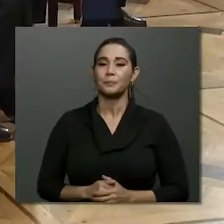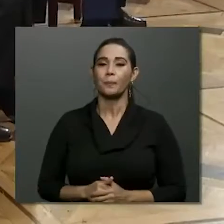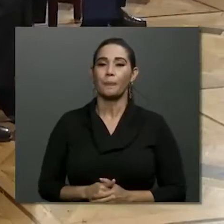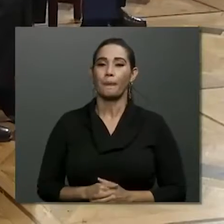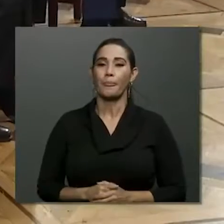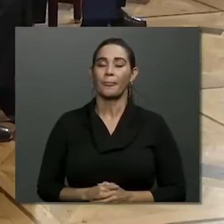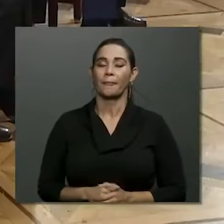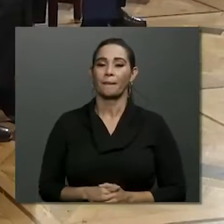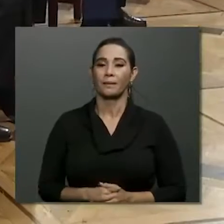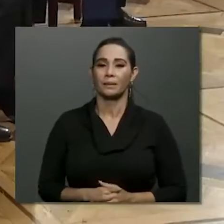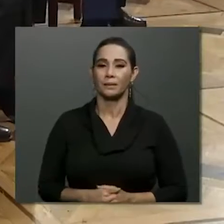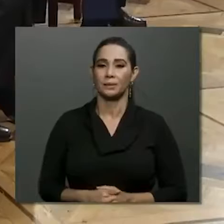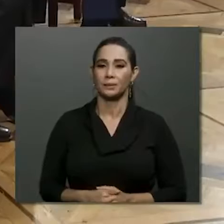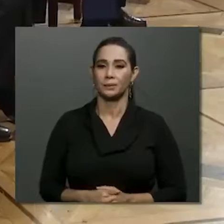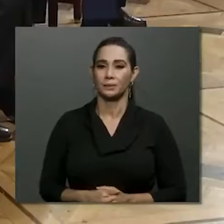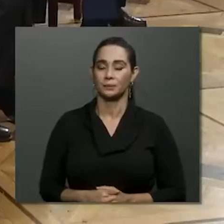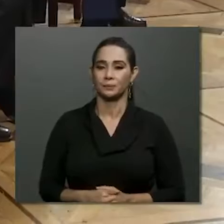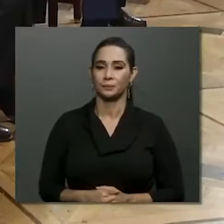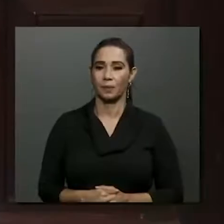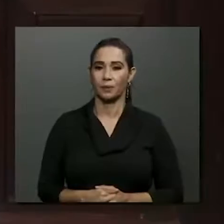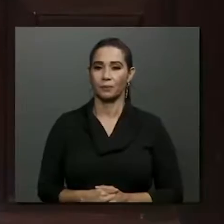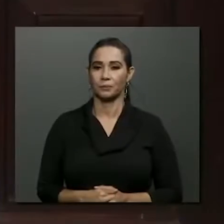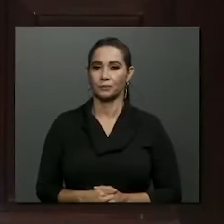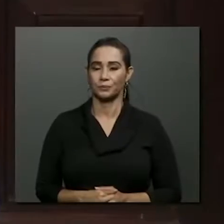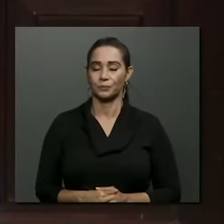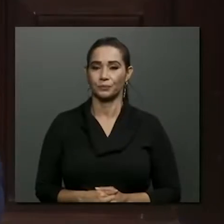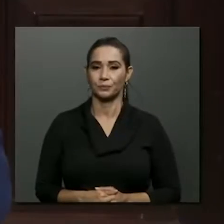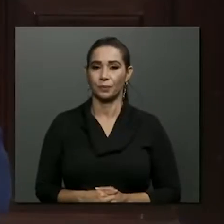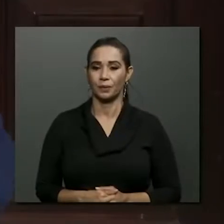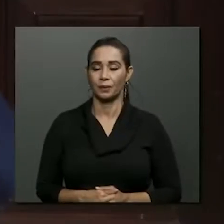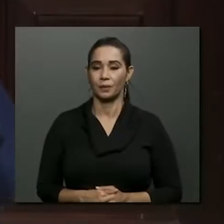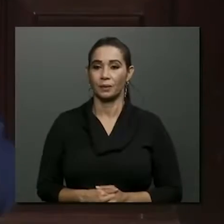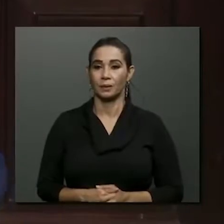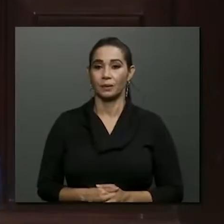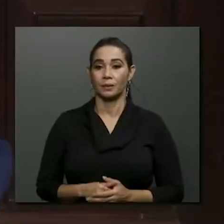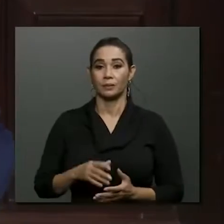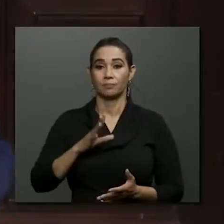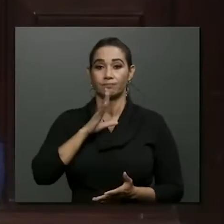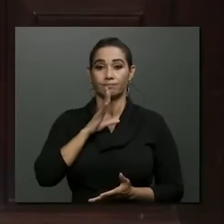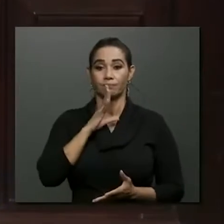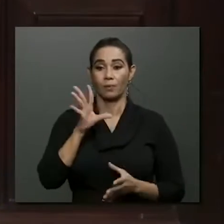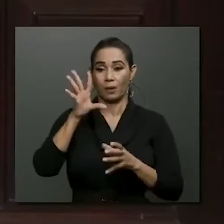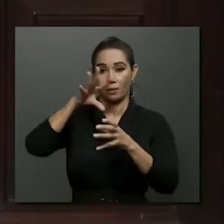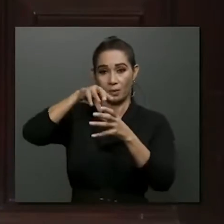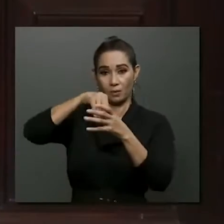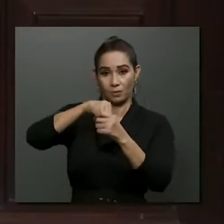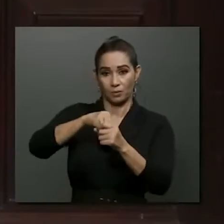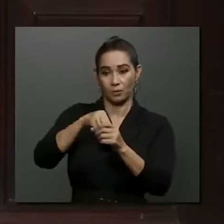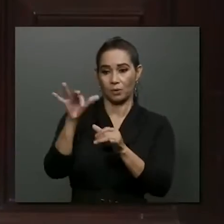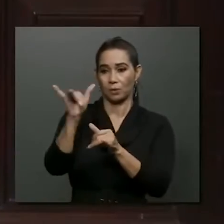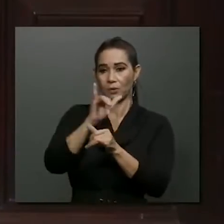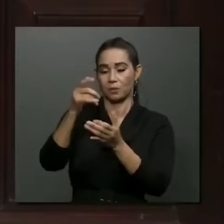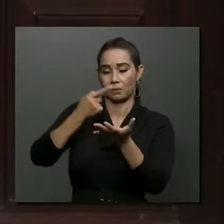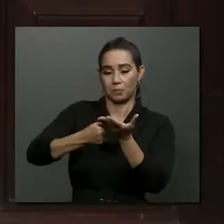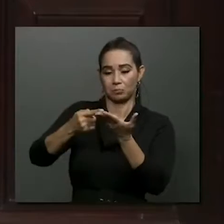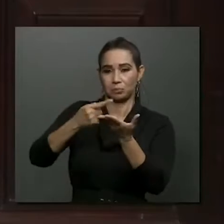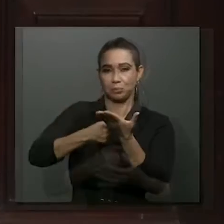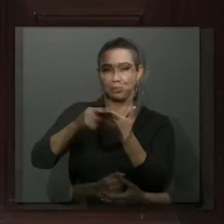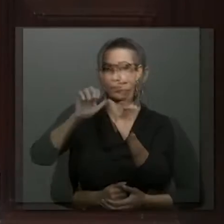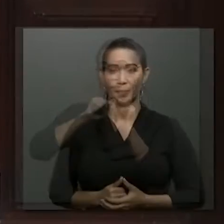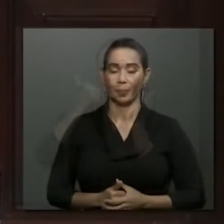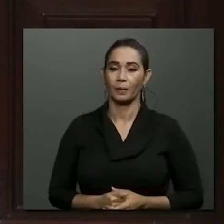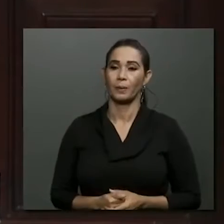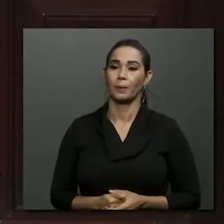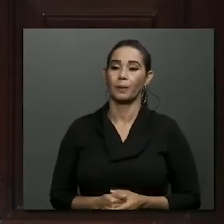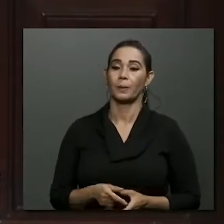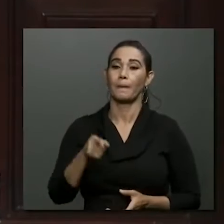Esta medida no solo beneficiará a los jubilados directos, sino que también se hará efectiva para familiares que reciben la remuneración.